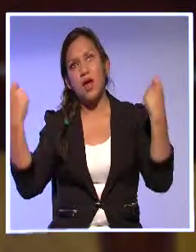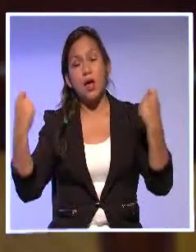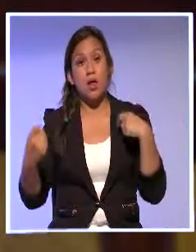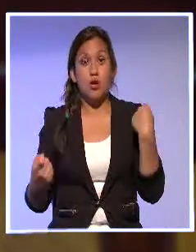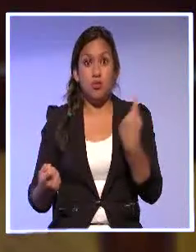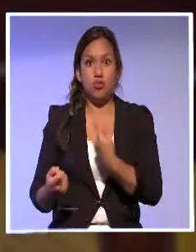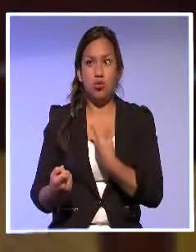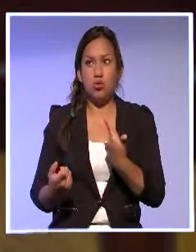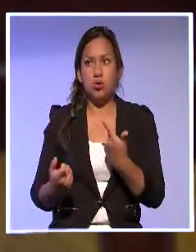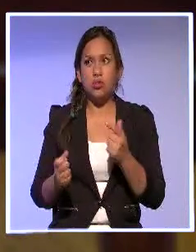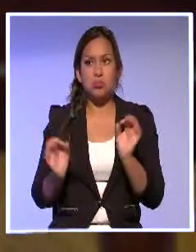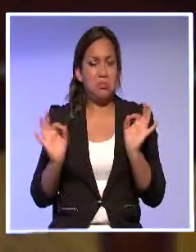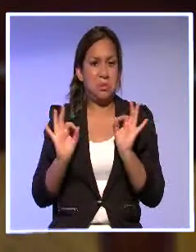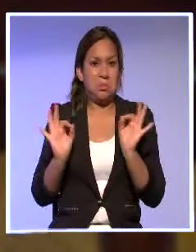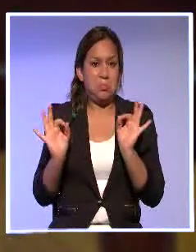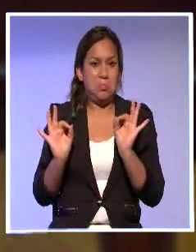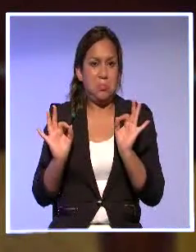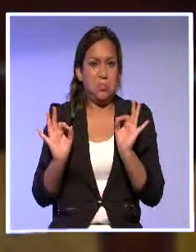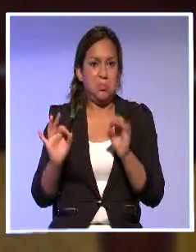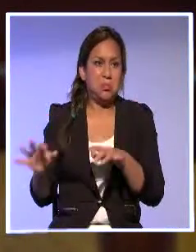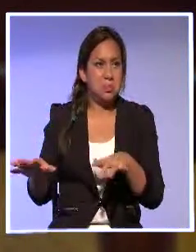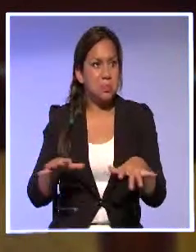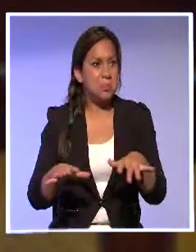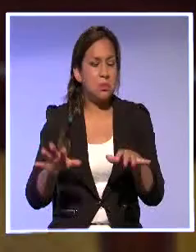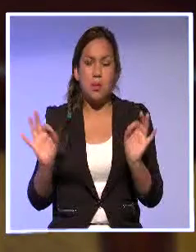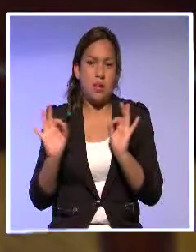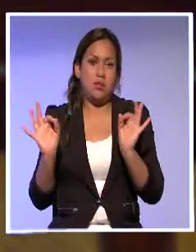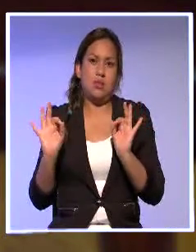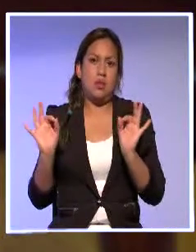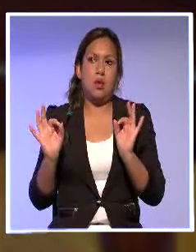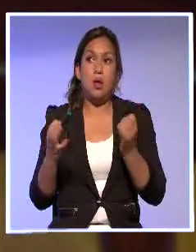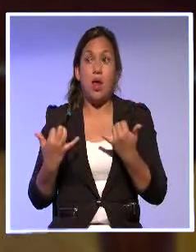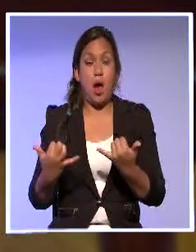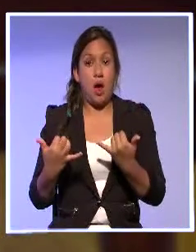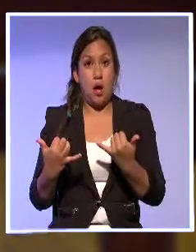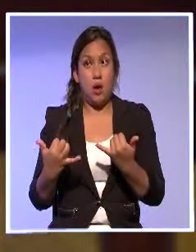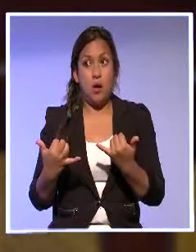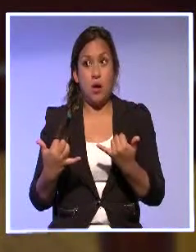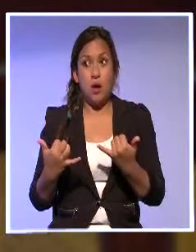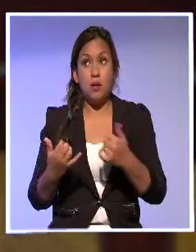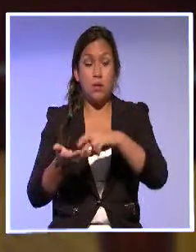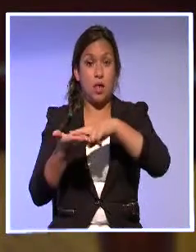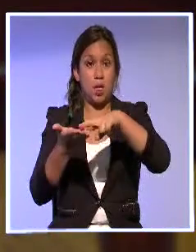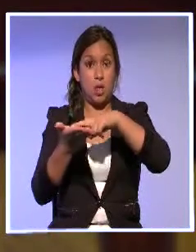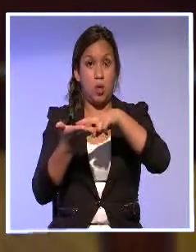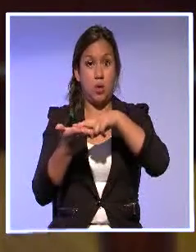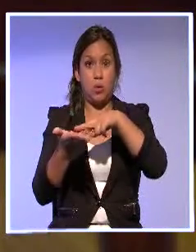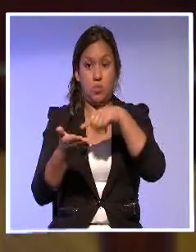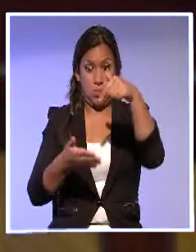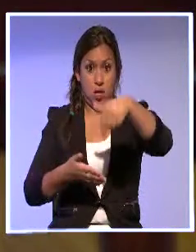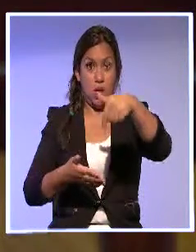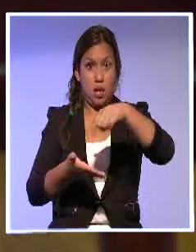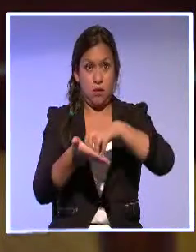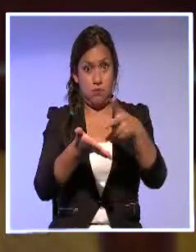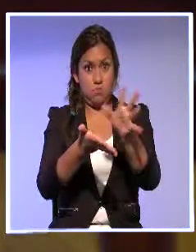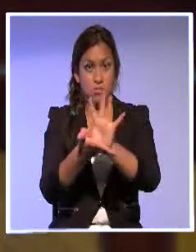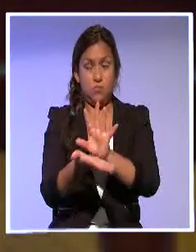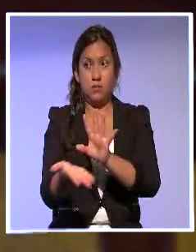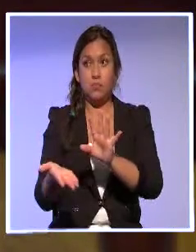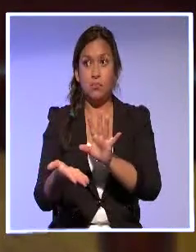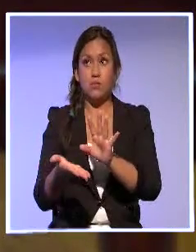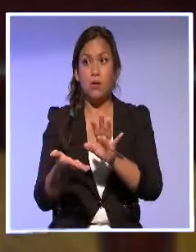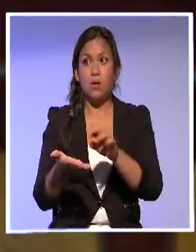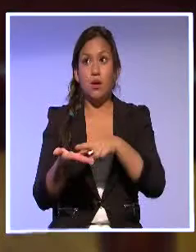tenemos nada previsto en realidad pues soy solamente tuvimos nuestra reunión aquí pues